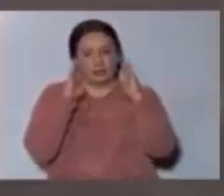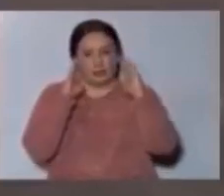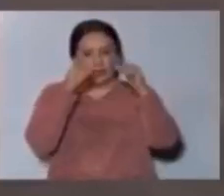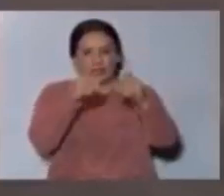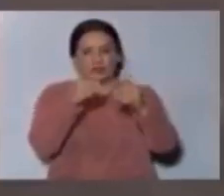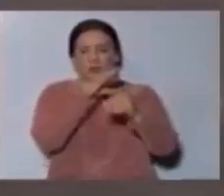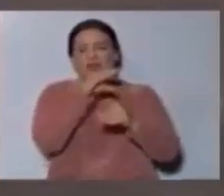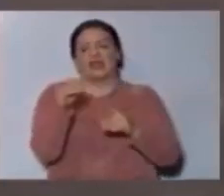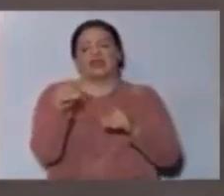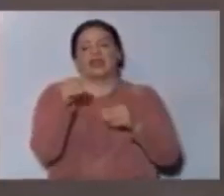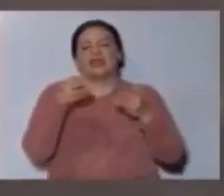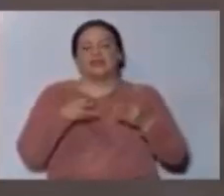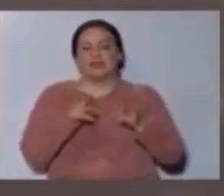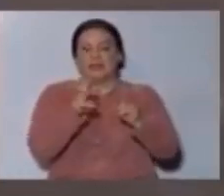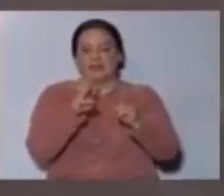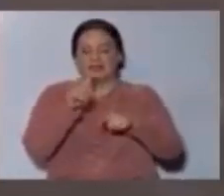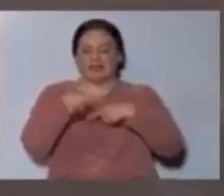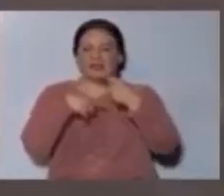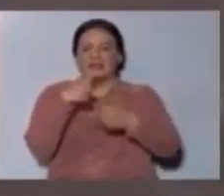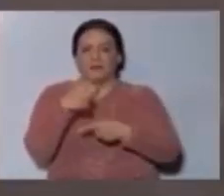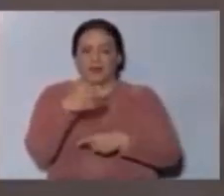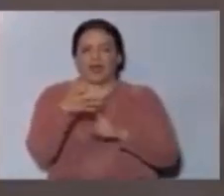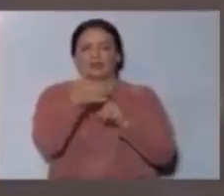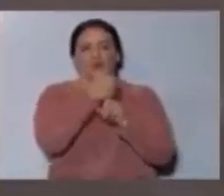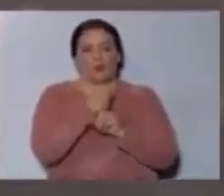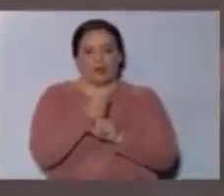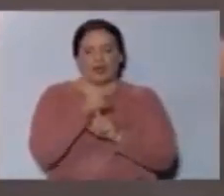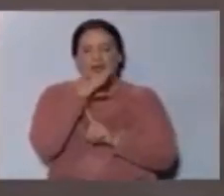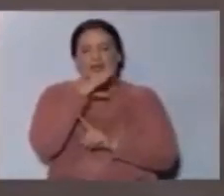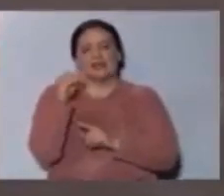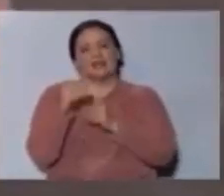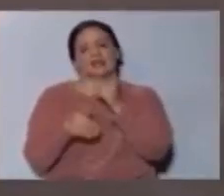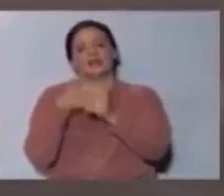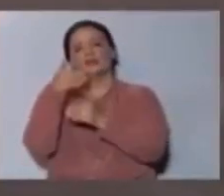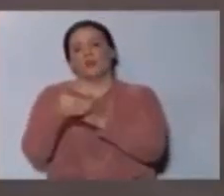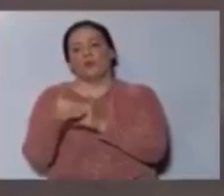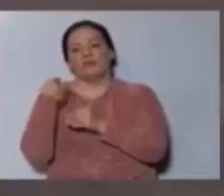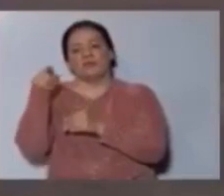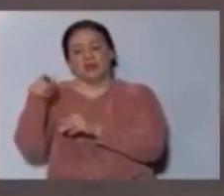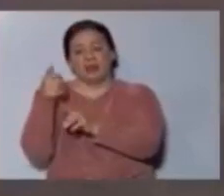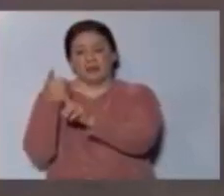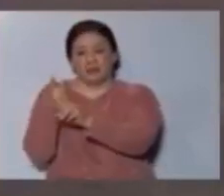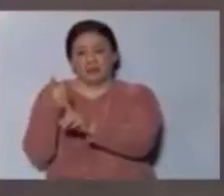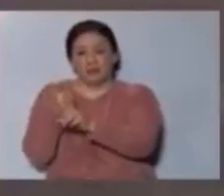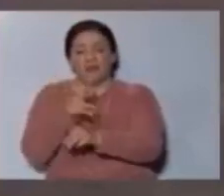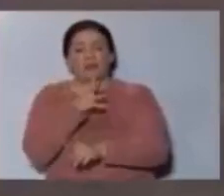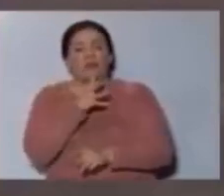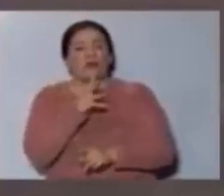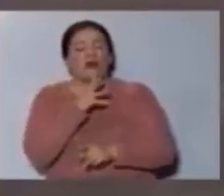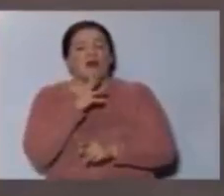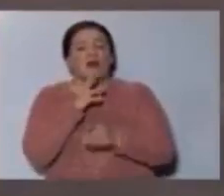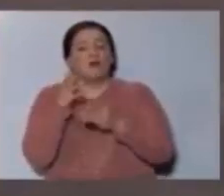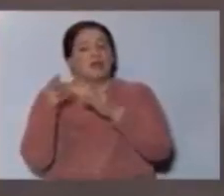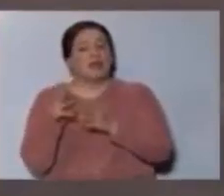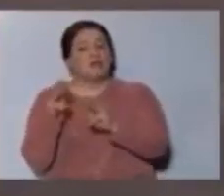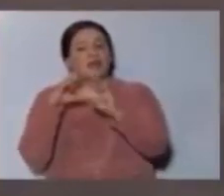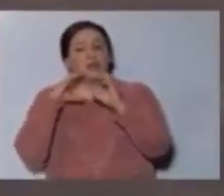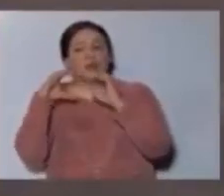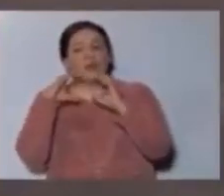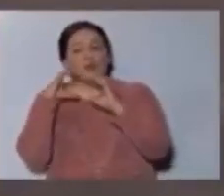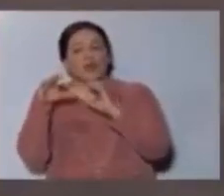las medidas que se van a tomar. Y después las anuncia en el medio que considere, pero no al